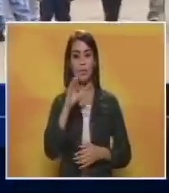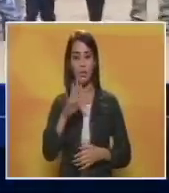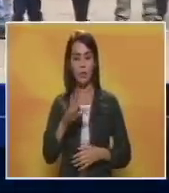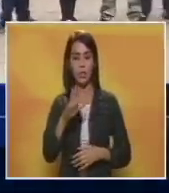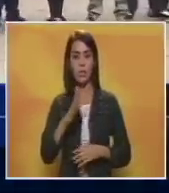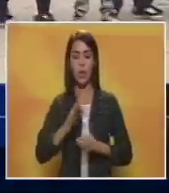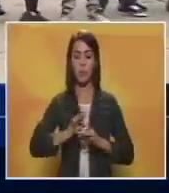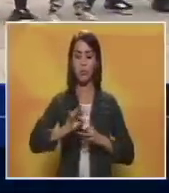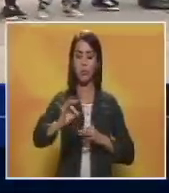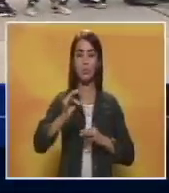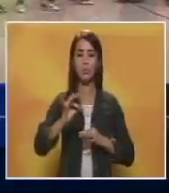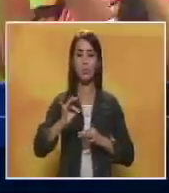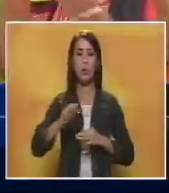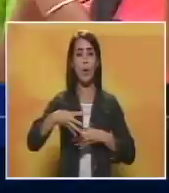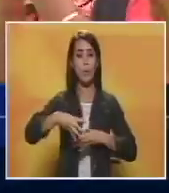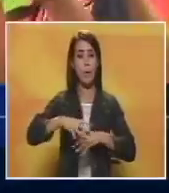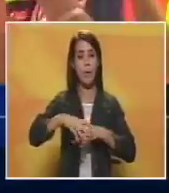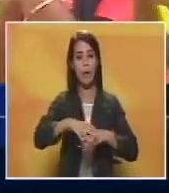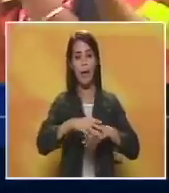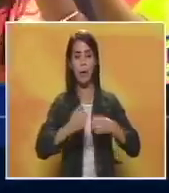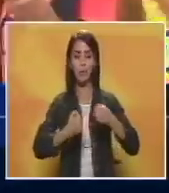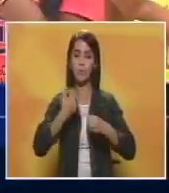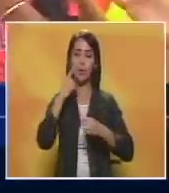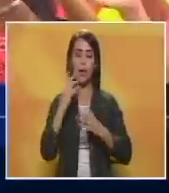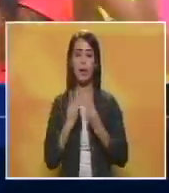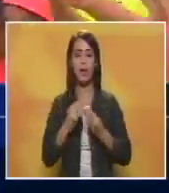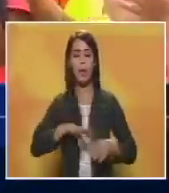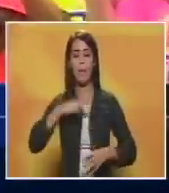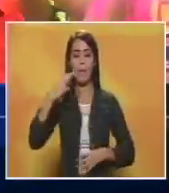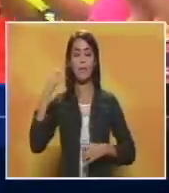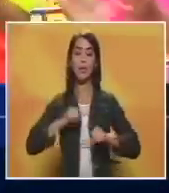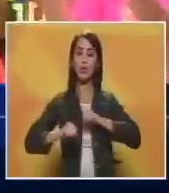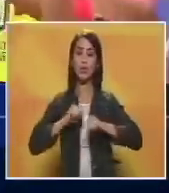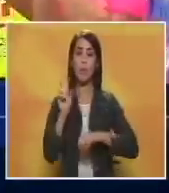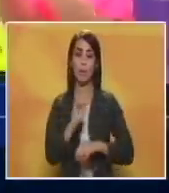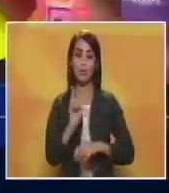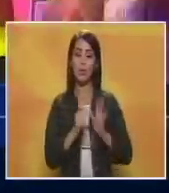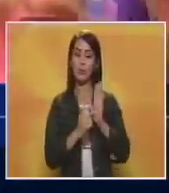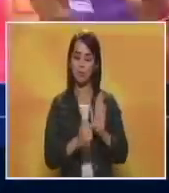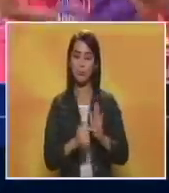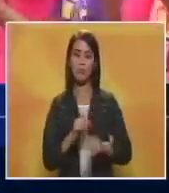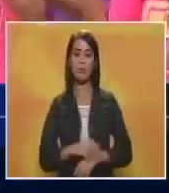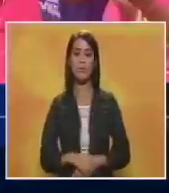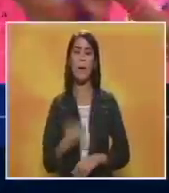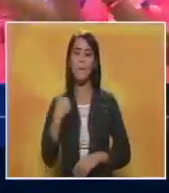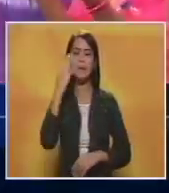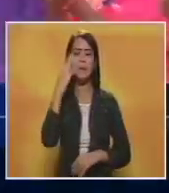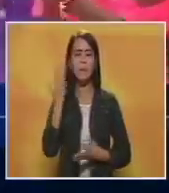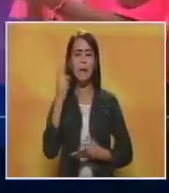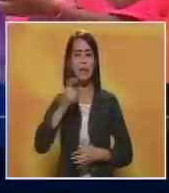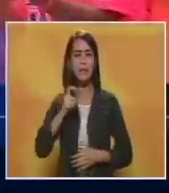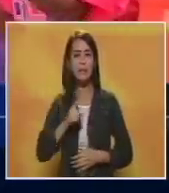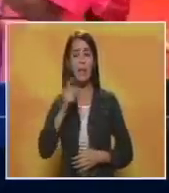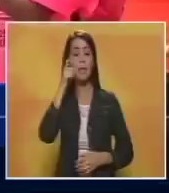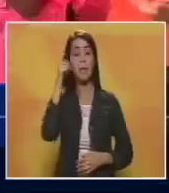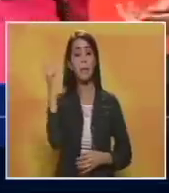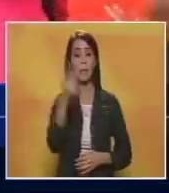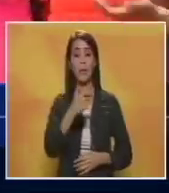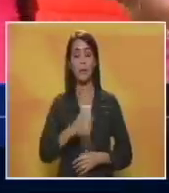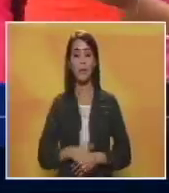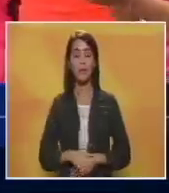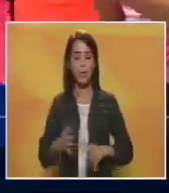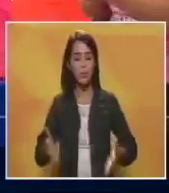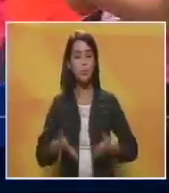kilómetros el recorrido de la Caravana de la Esperanza que adelanta el movimiento Somos Venezuela para conocer de cerca las necesidades de los pueblos